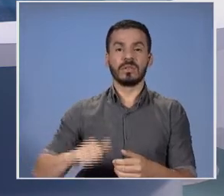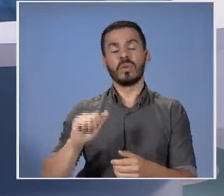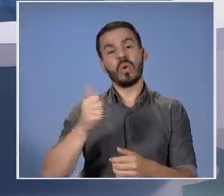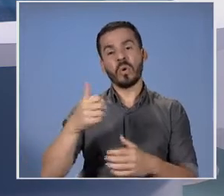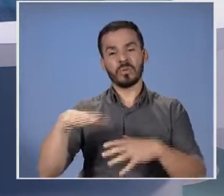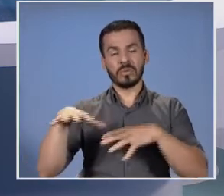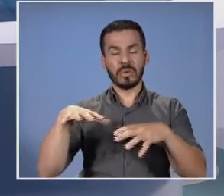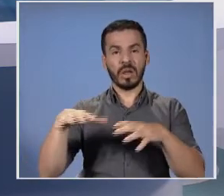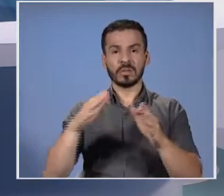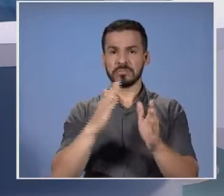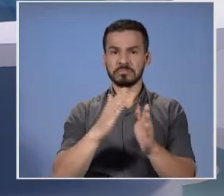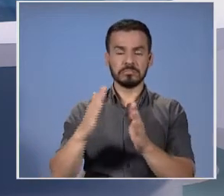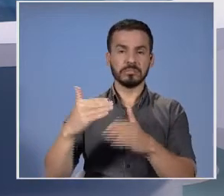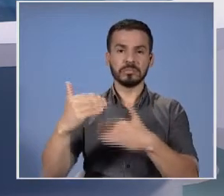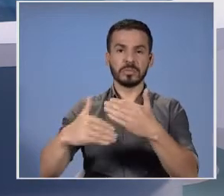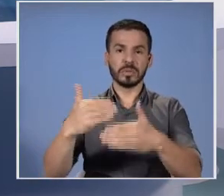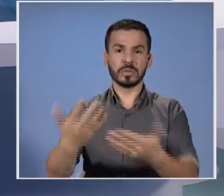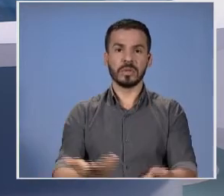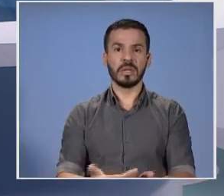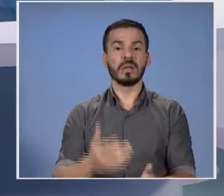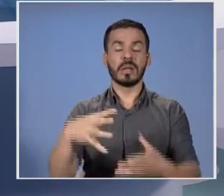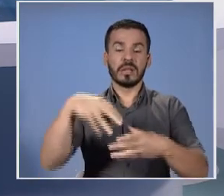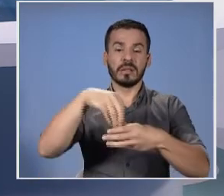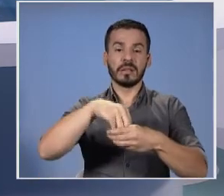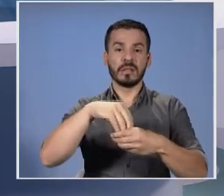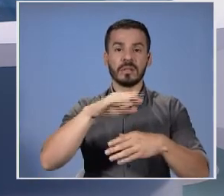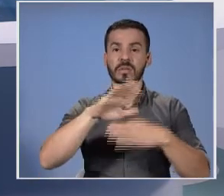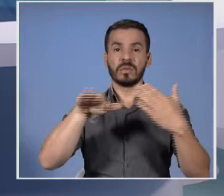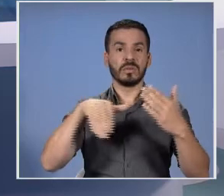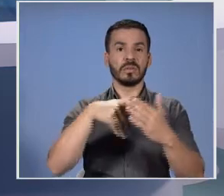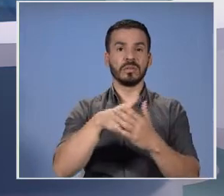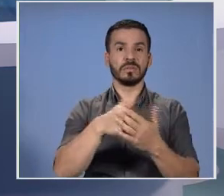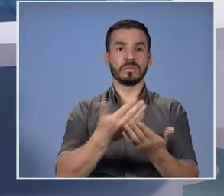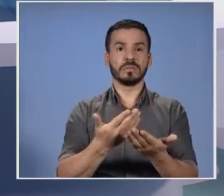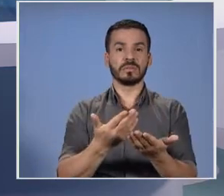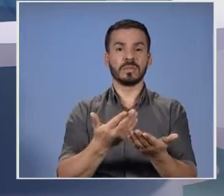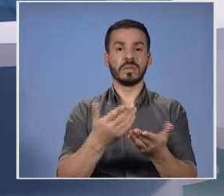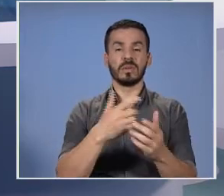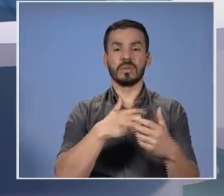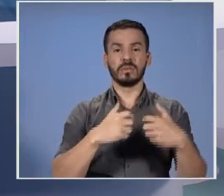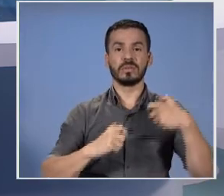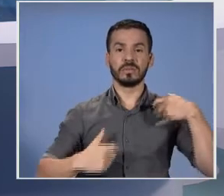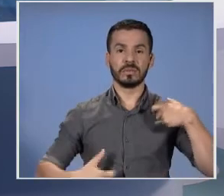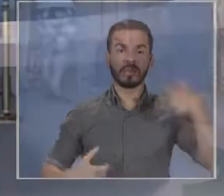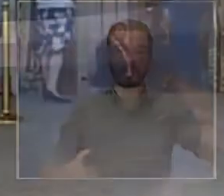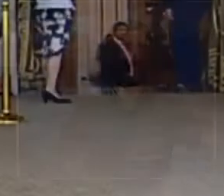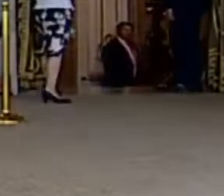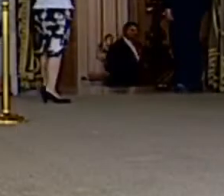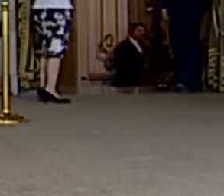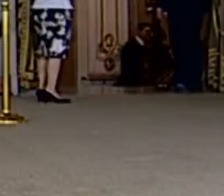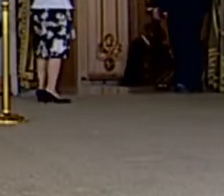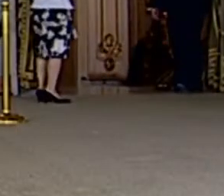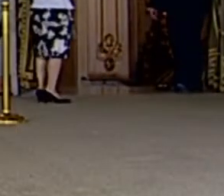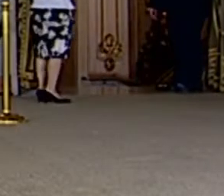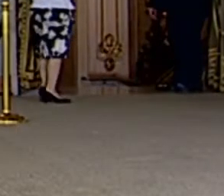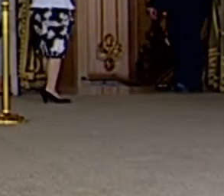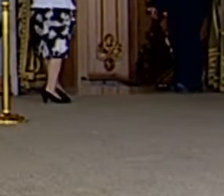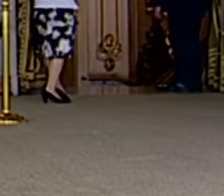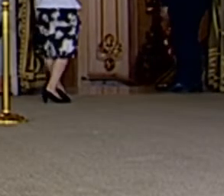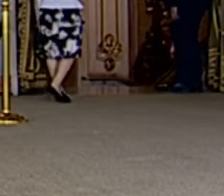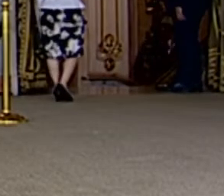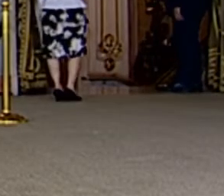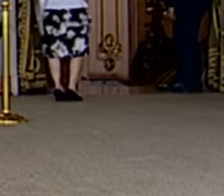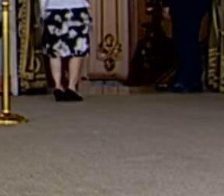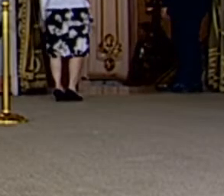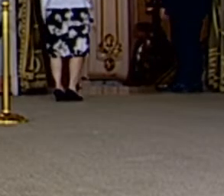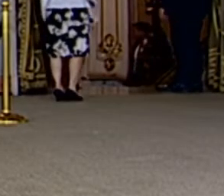protocolario. Otro acto que va, forma parte de toda esta traspaso de poderes. Que se va a realizar en el